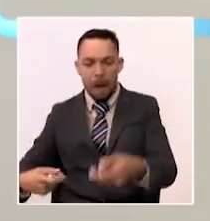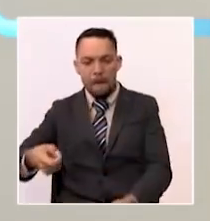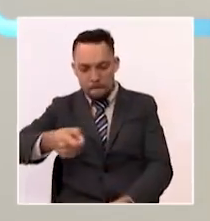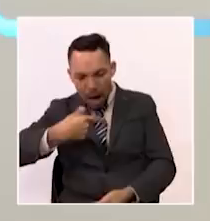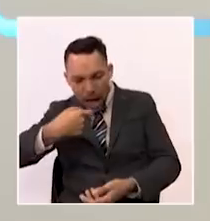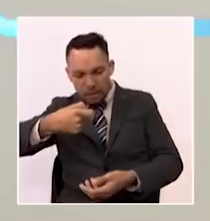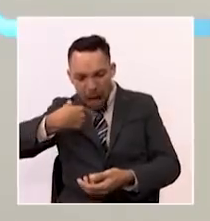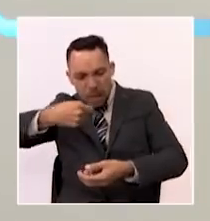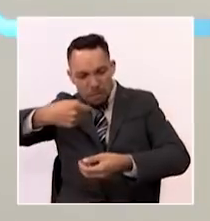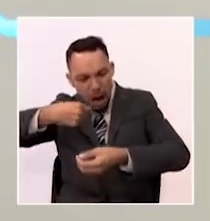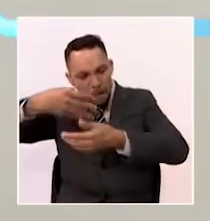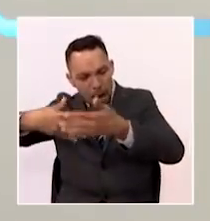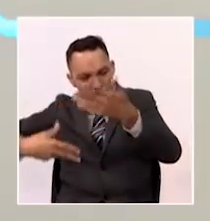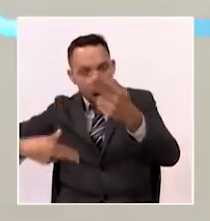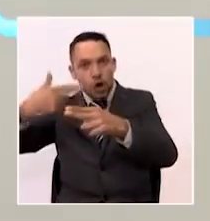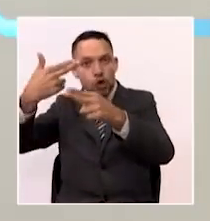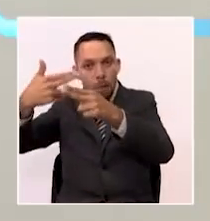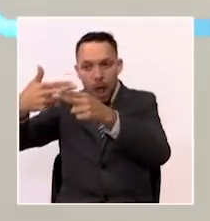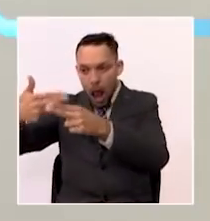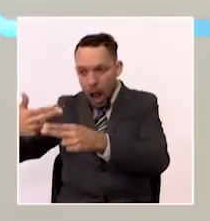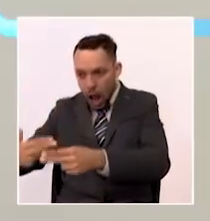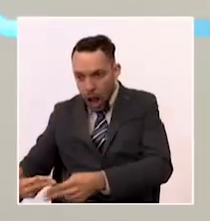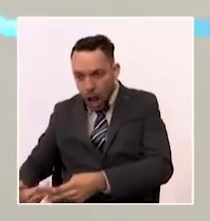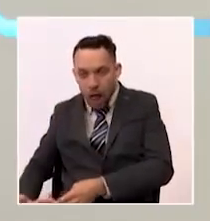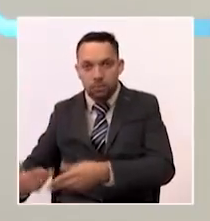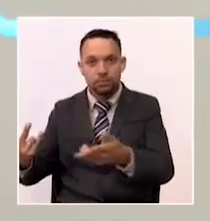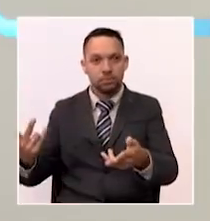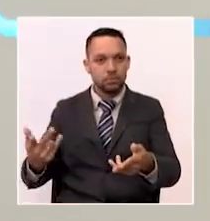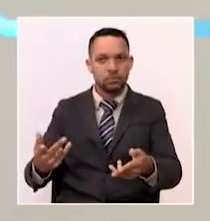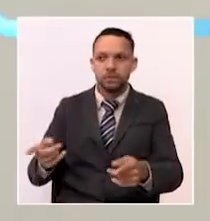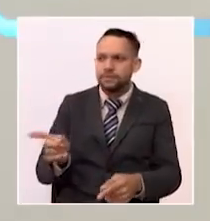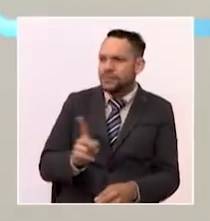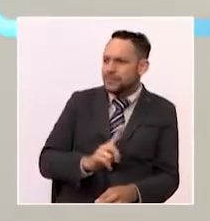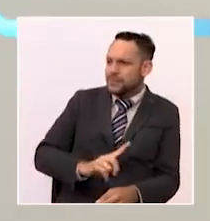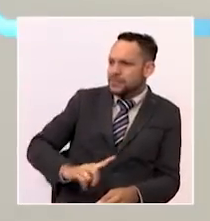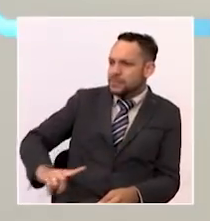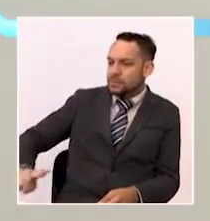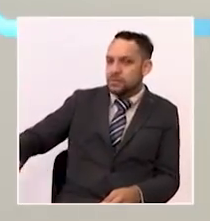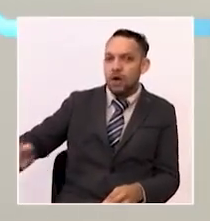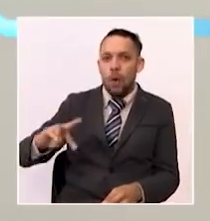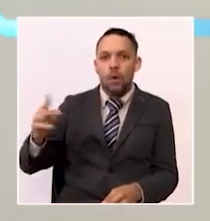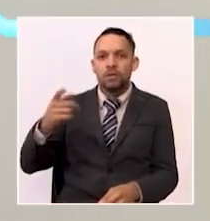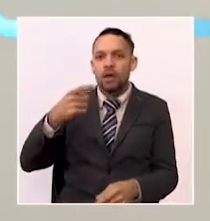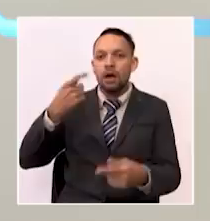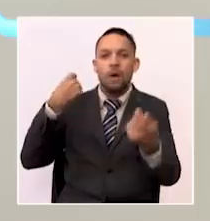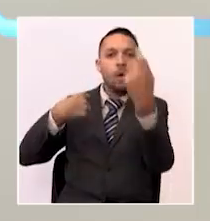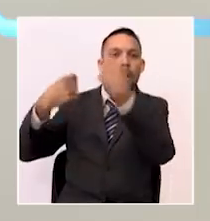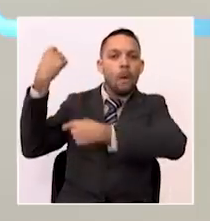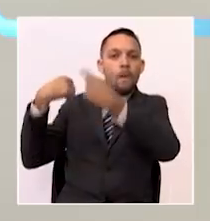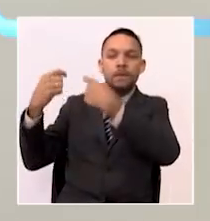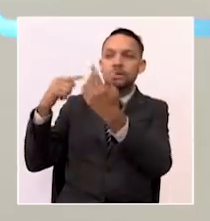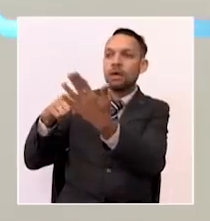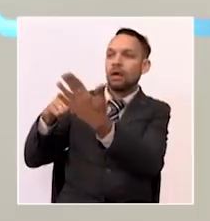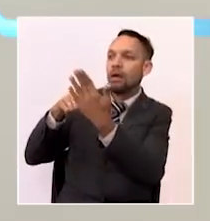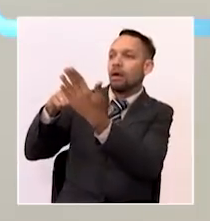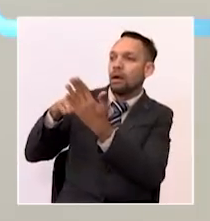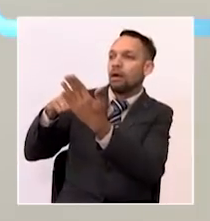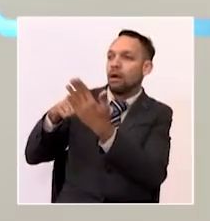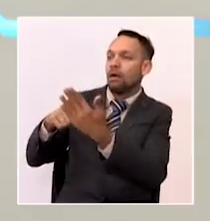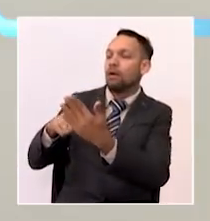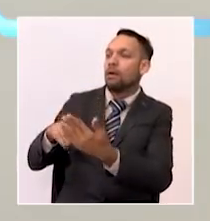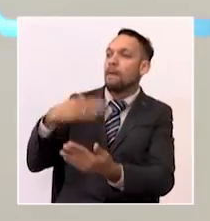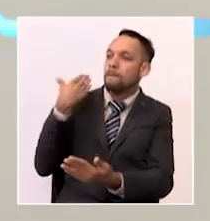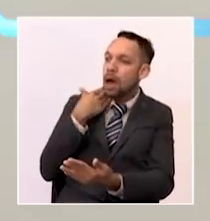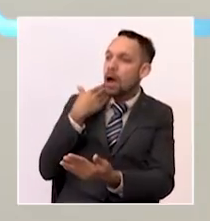fluconazol, clotrimazol, el ginocanestenel. No se dejen llevar por las cosas comerciales, porque si bien en Colombia